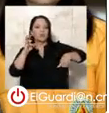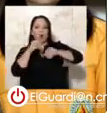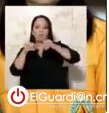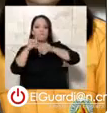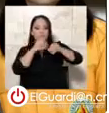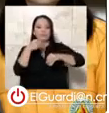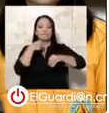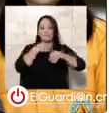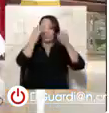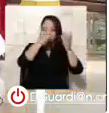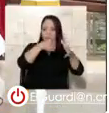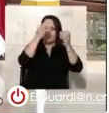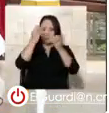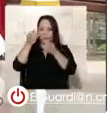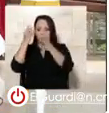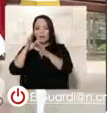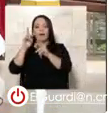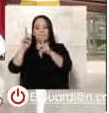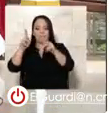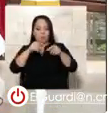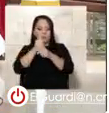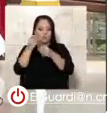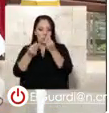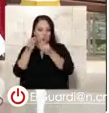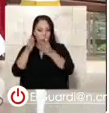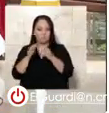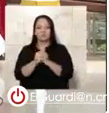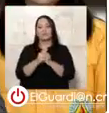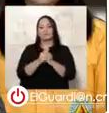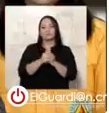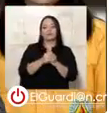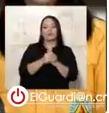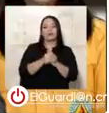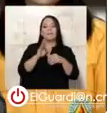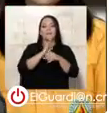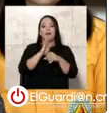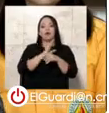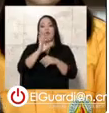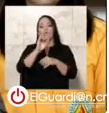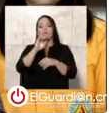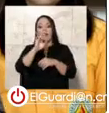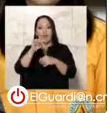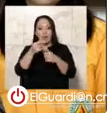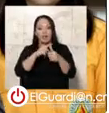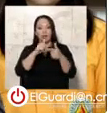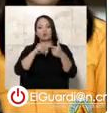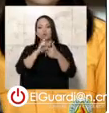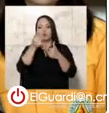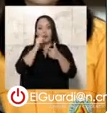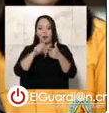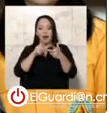brindando información a todos los productores en temas como bancos forrajeros, almacenamiento de agua, uso eficiente del